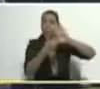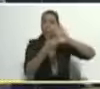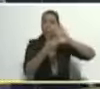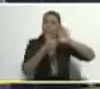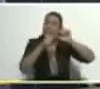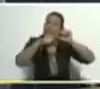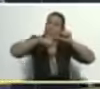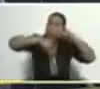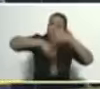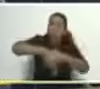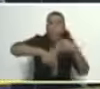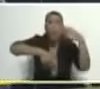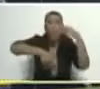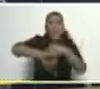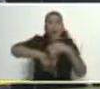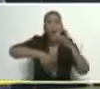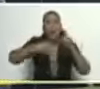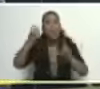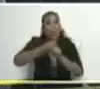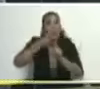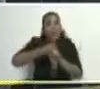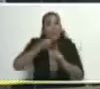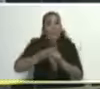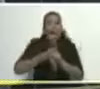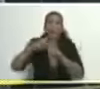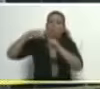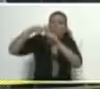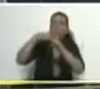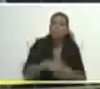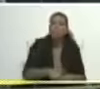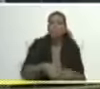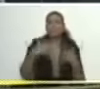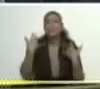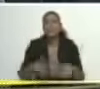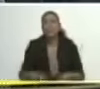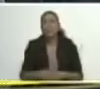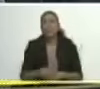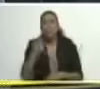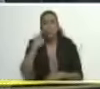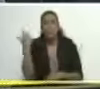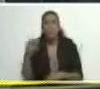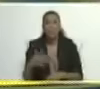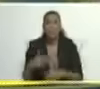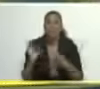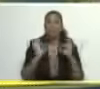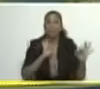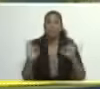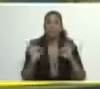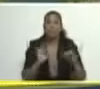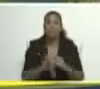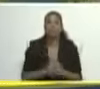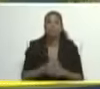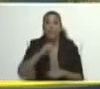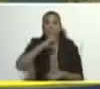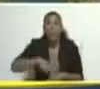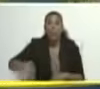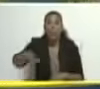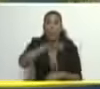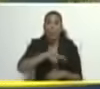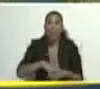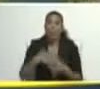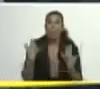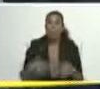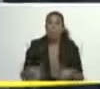Siguen luchando contra los opresores. Gracias por esa lección de historia y